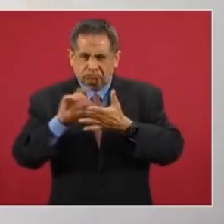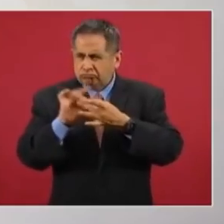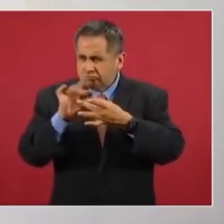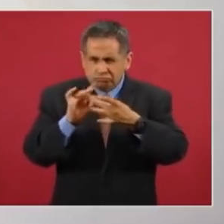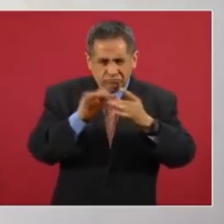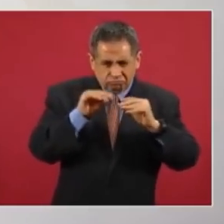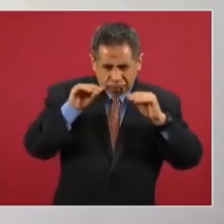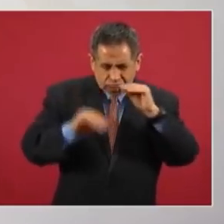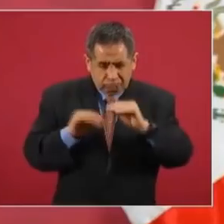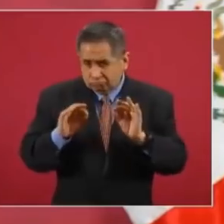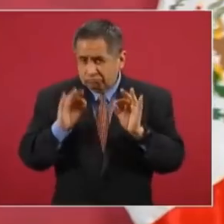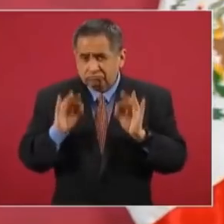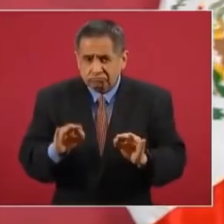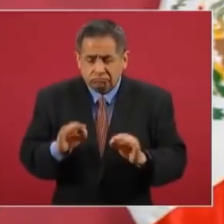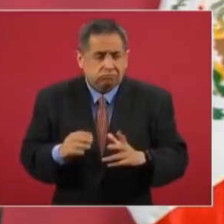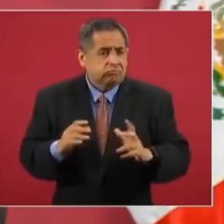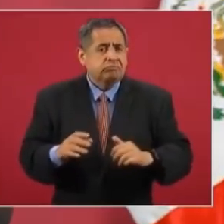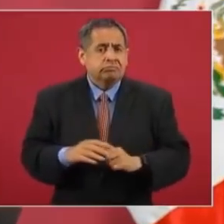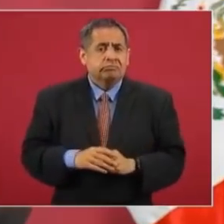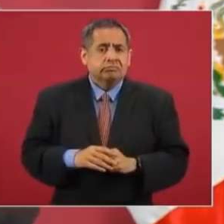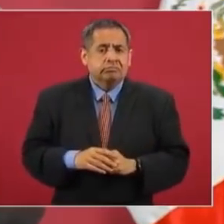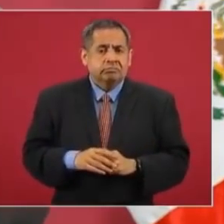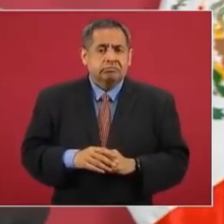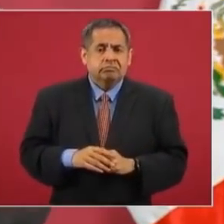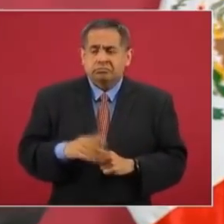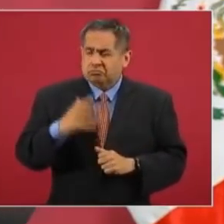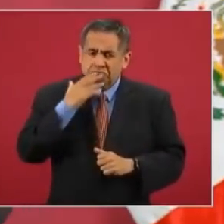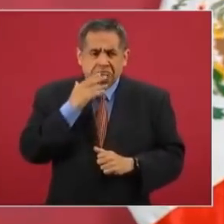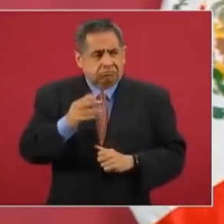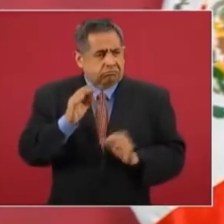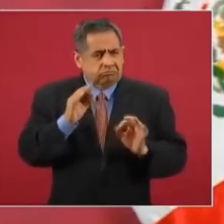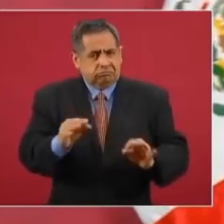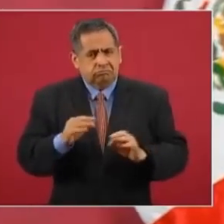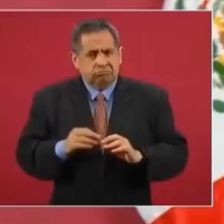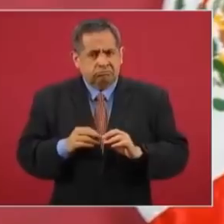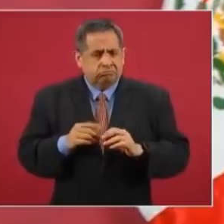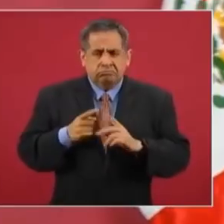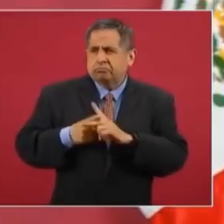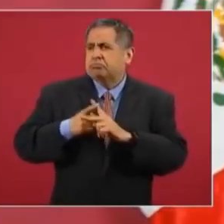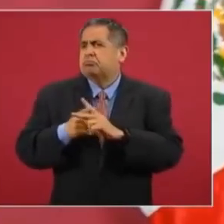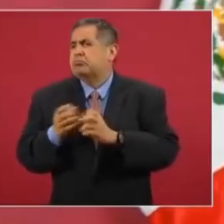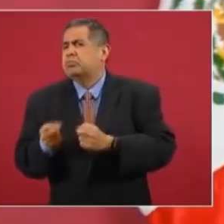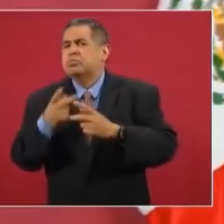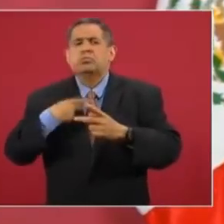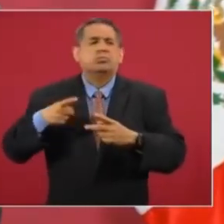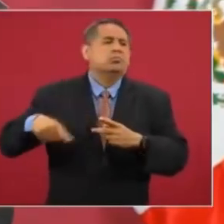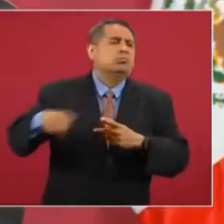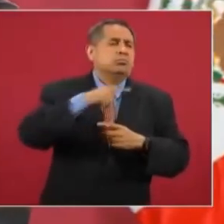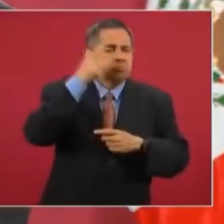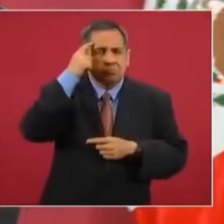está bien diseñada, es un ejercicio matemático,